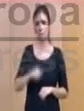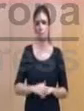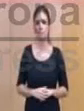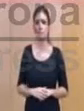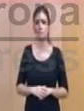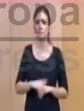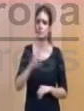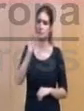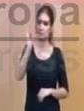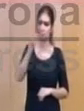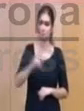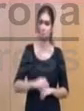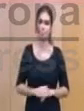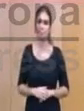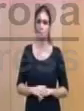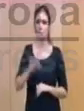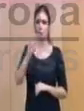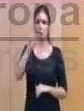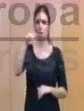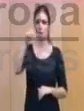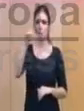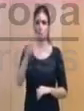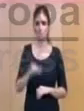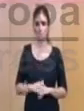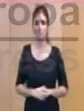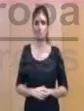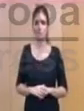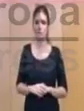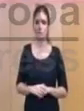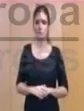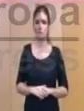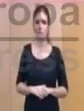y los 2 de Coalición Canaria Nueva Canarias.